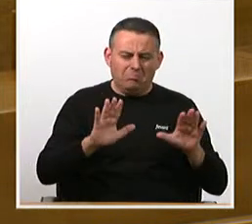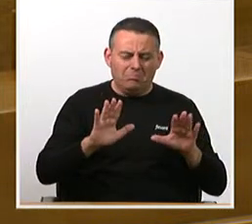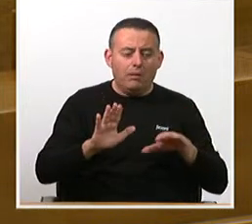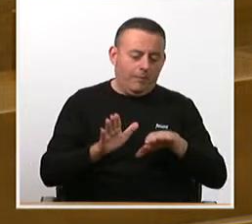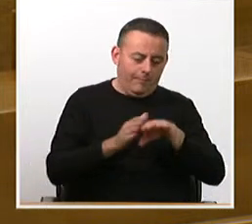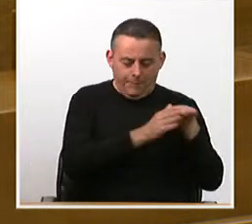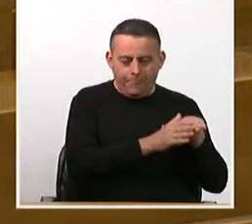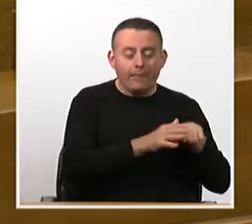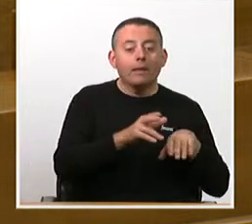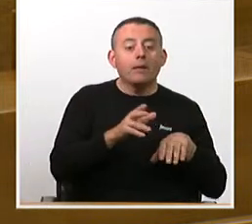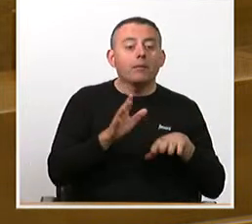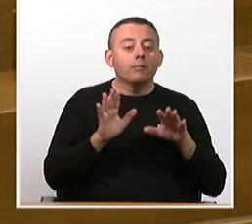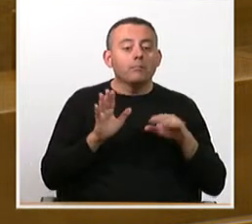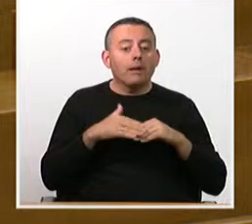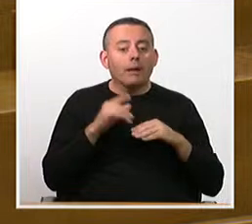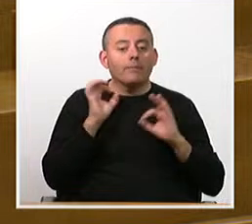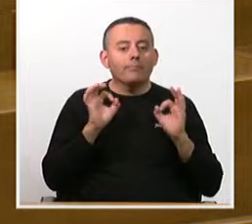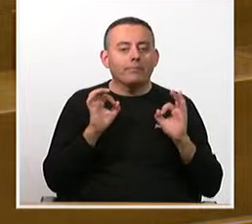que